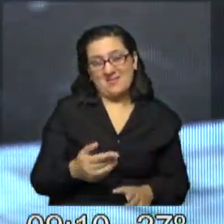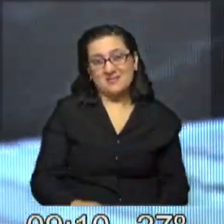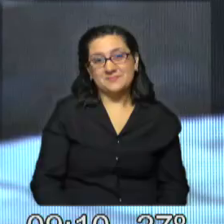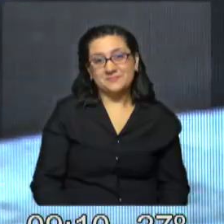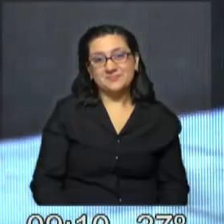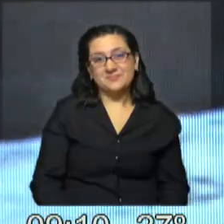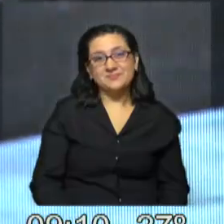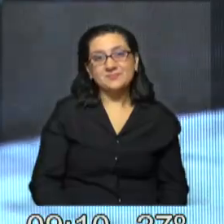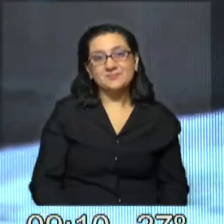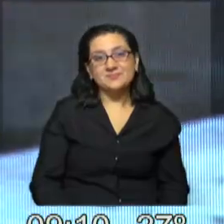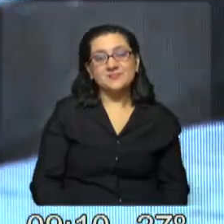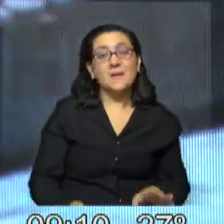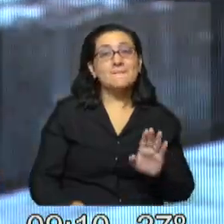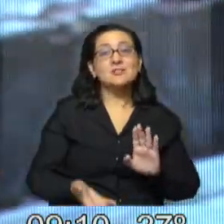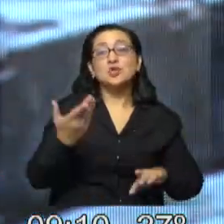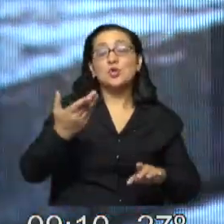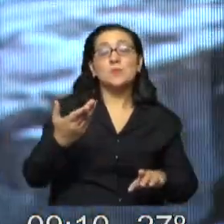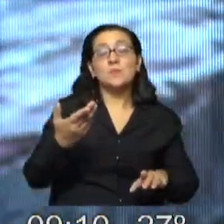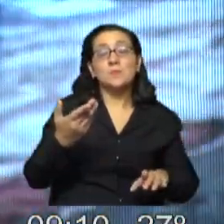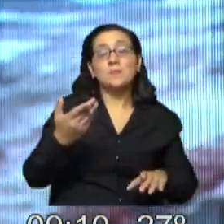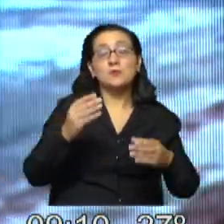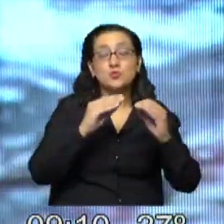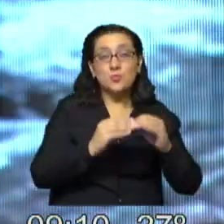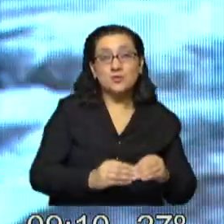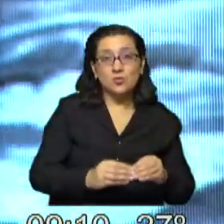Entonces, el mayor presupuesto de la educación es una clave país.